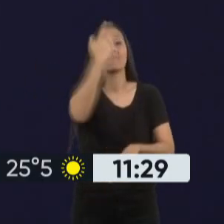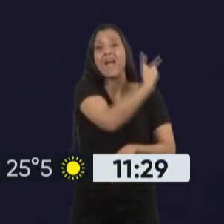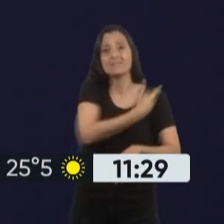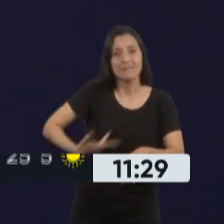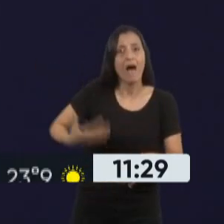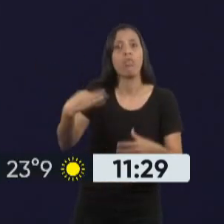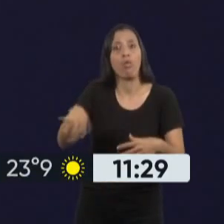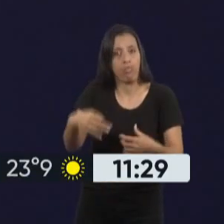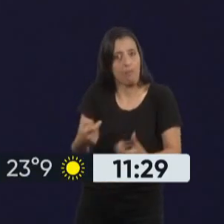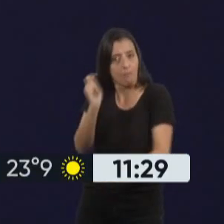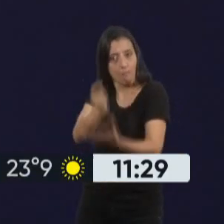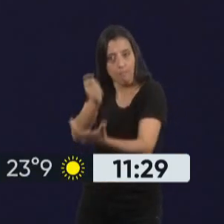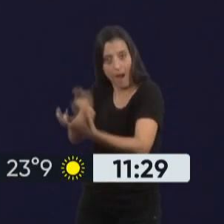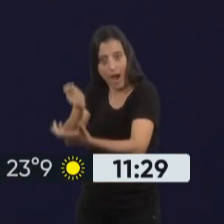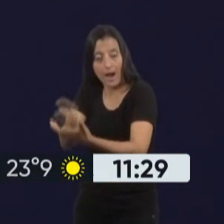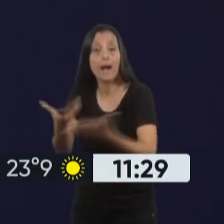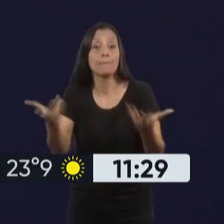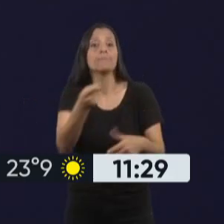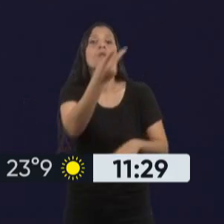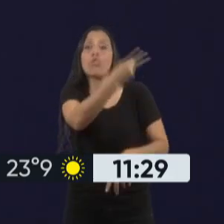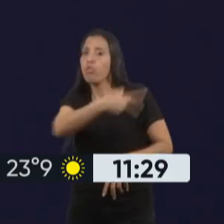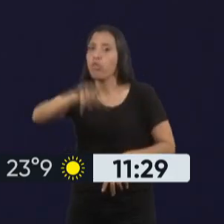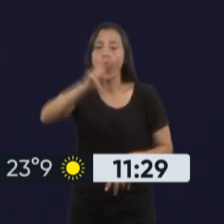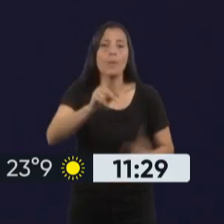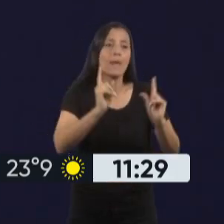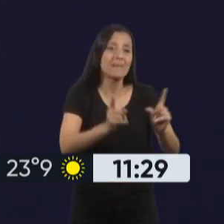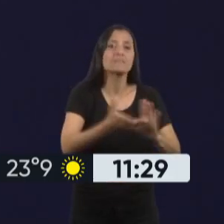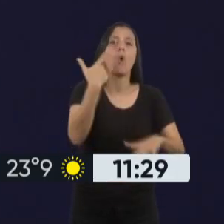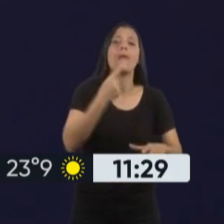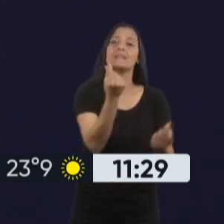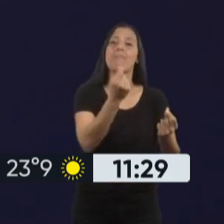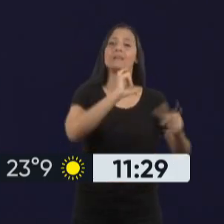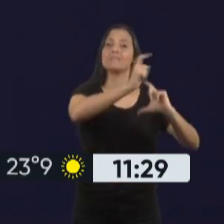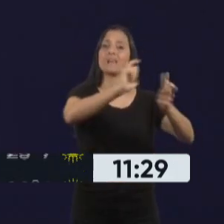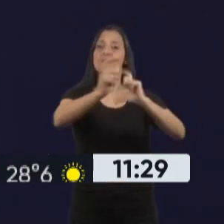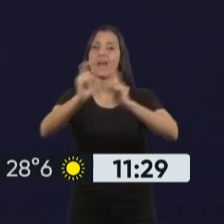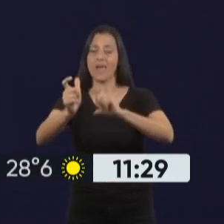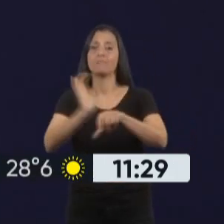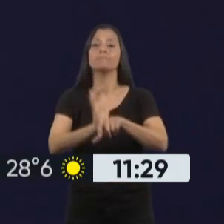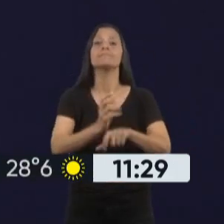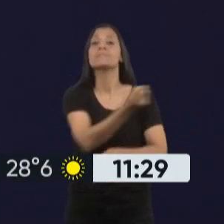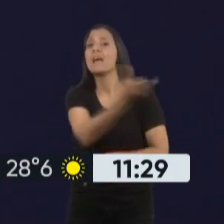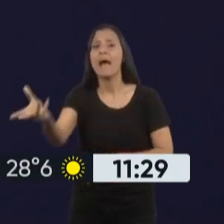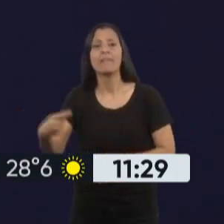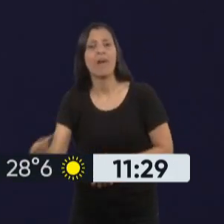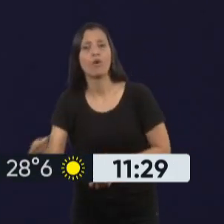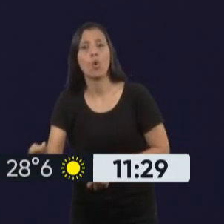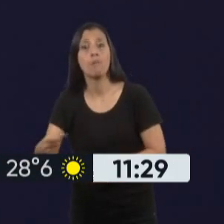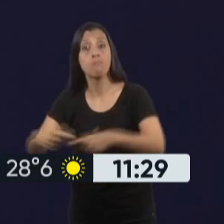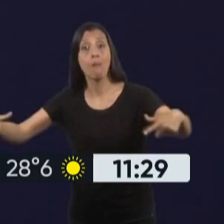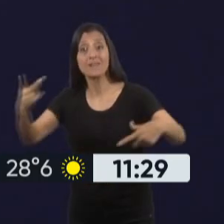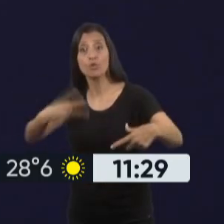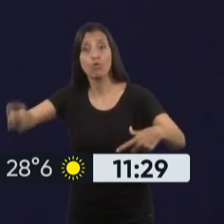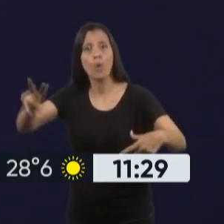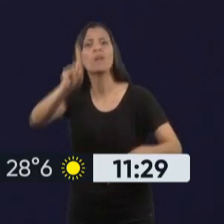duplicaste la cantidad de haberes que transferías en términos de cantidad de jubilados y pensionados, lo